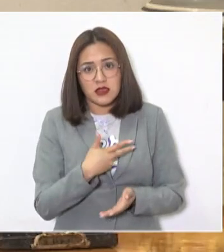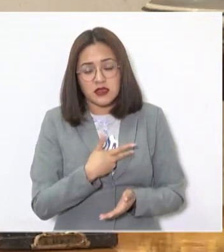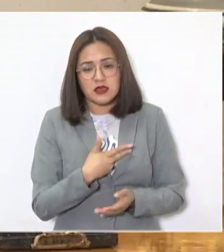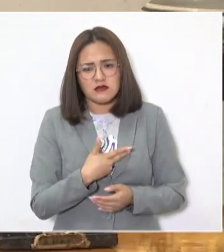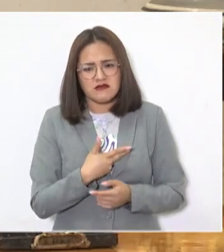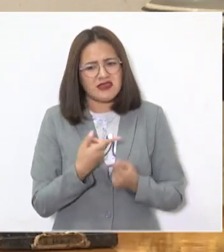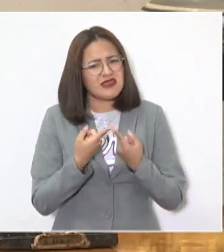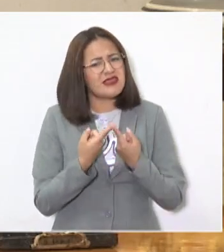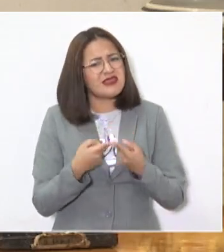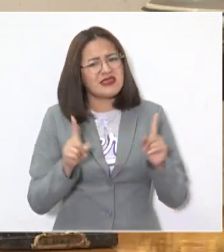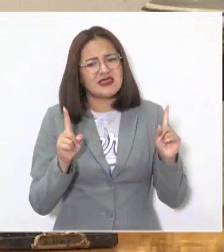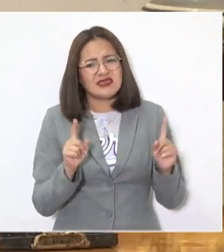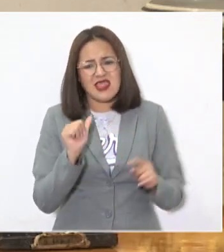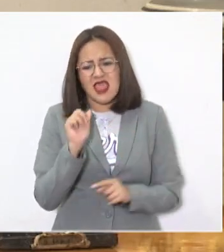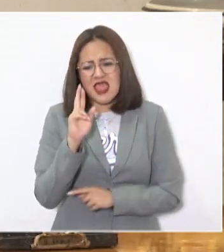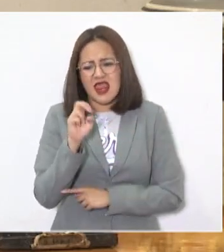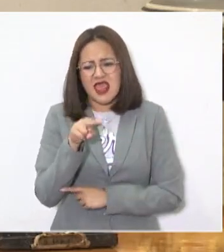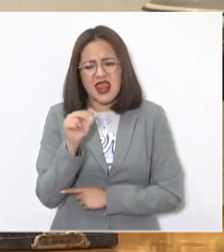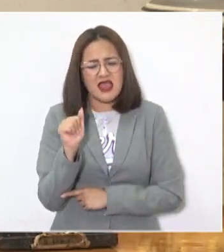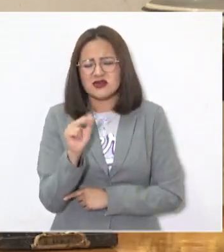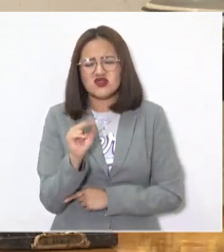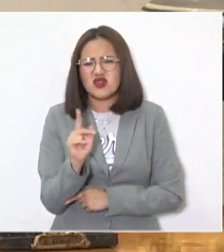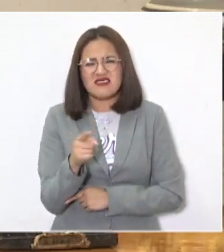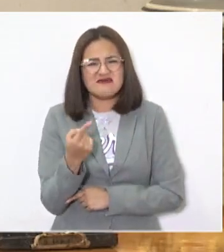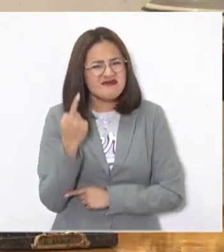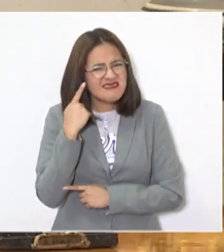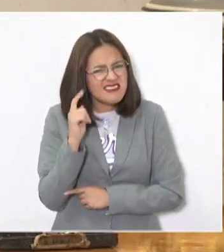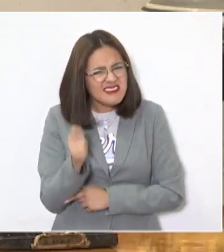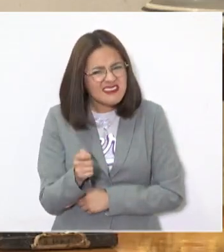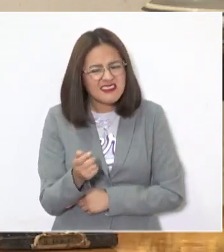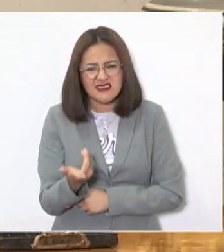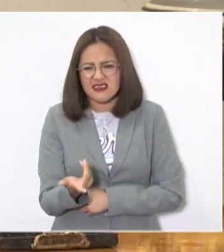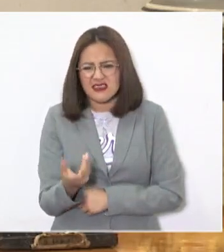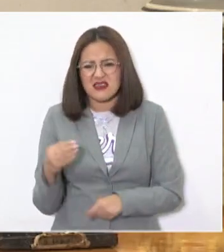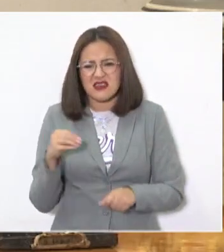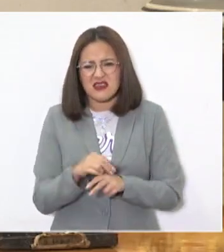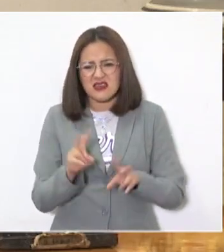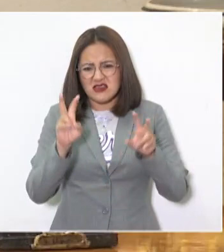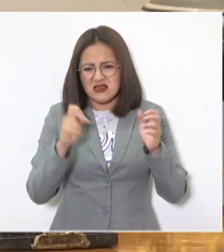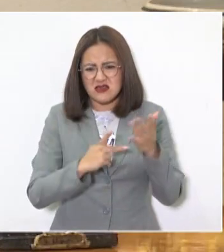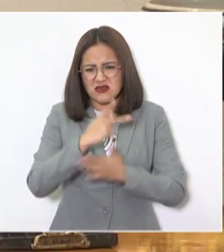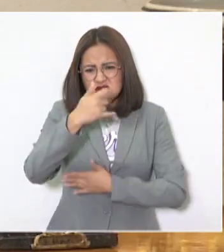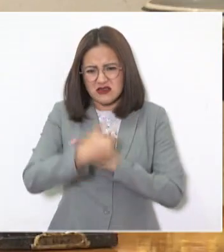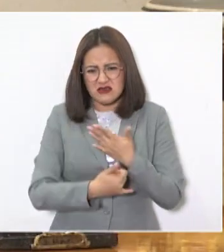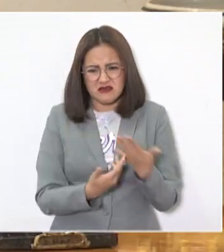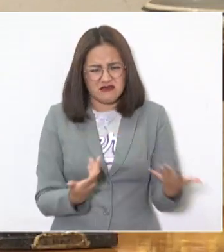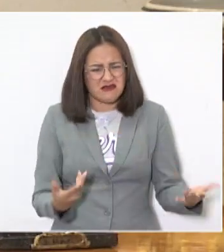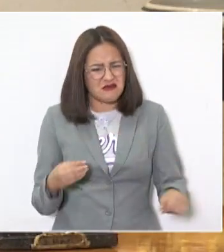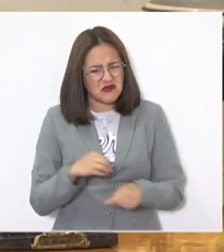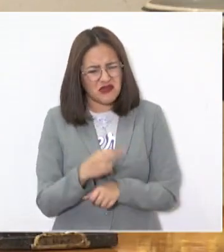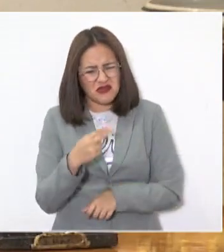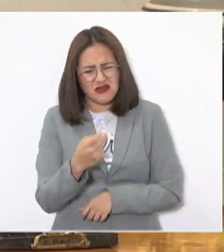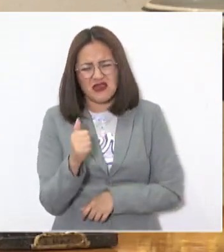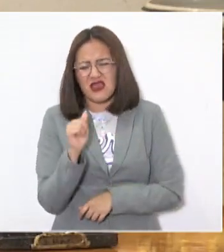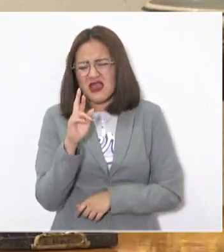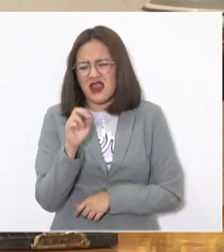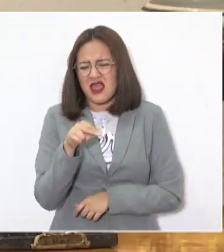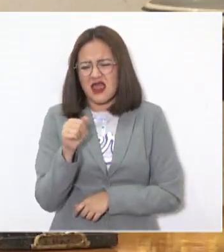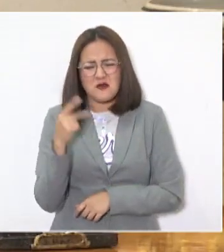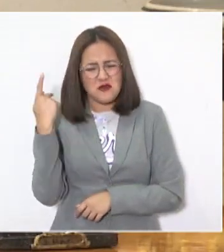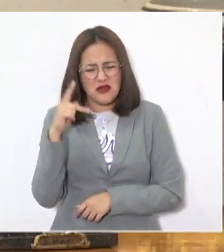Nada que ver con arena. ¿Qué es eso de ponerle ese nombre al proyecto ejecutivo? Arena